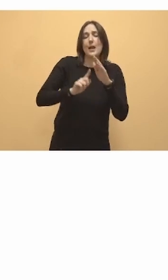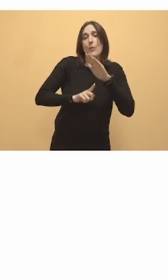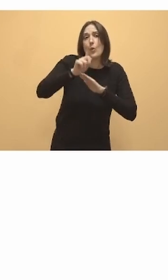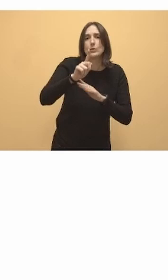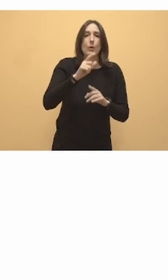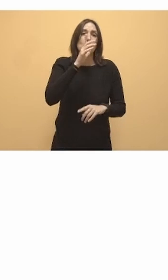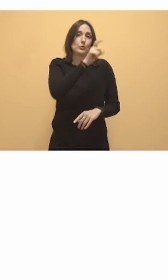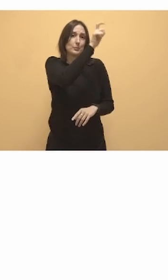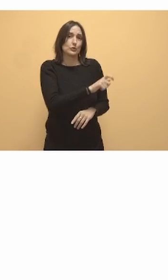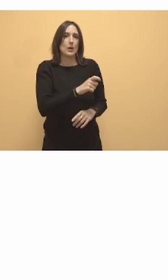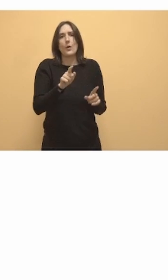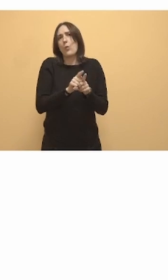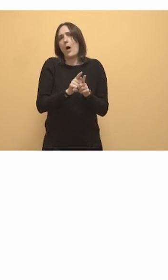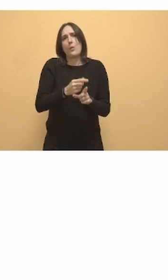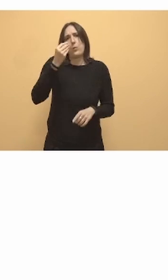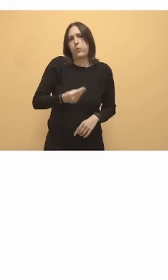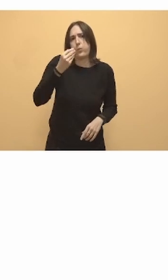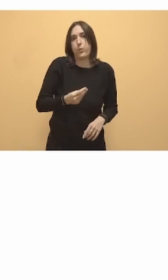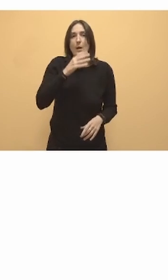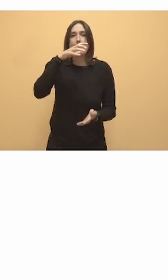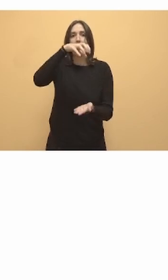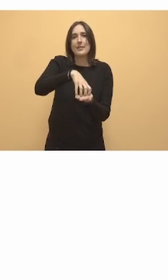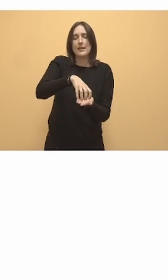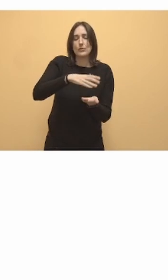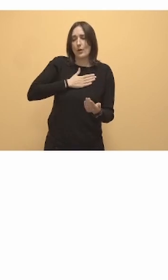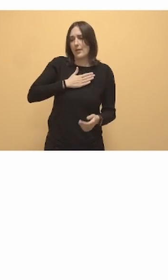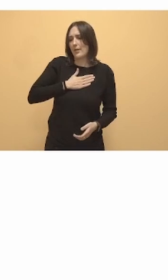tan brillante del Centro de